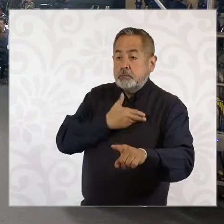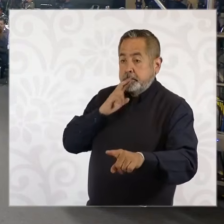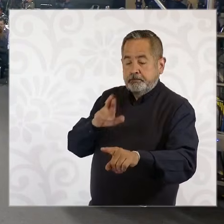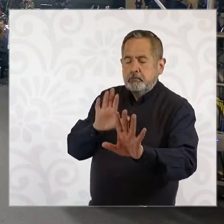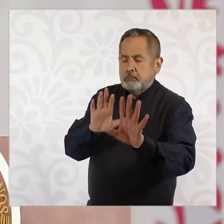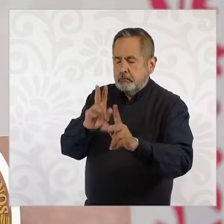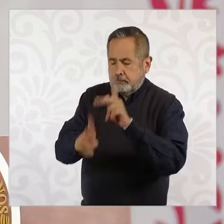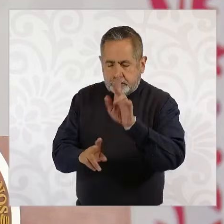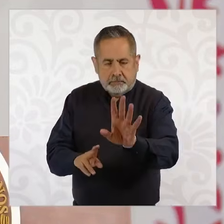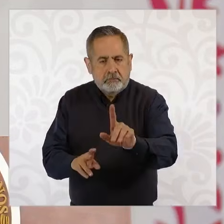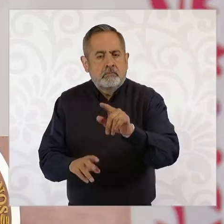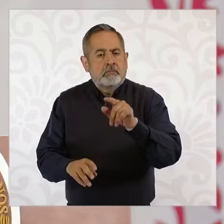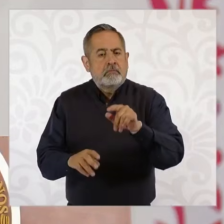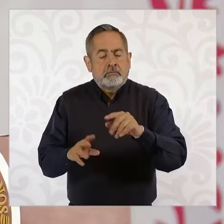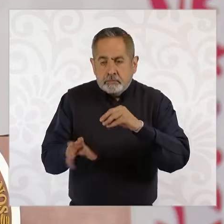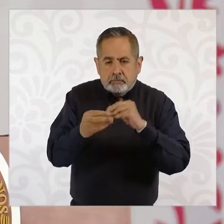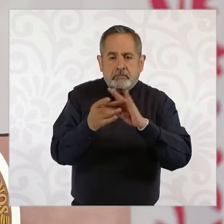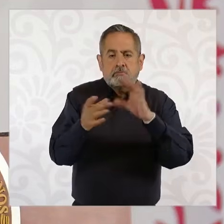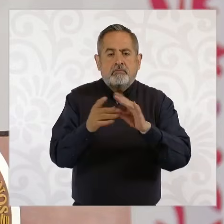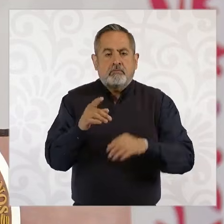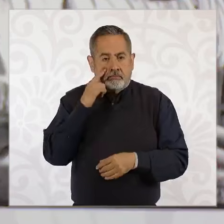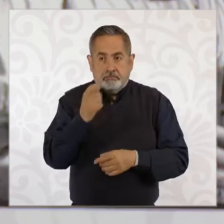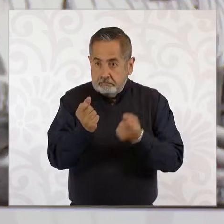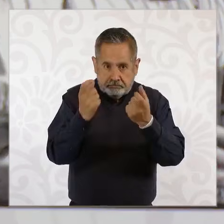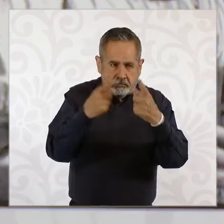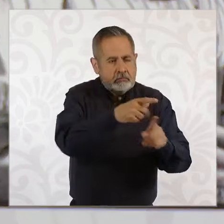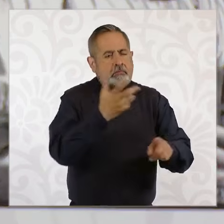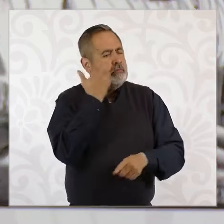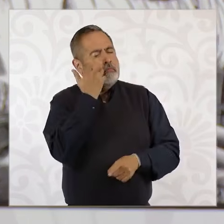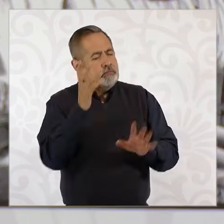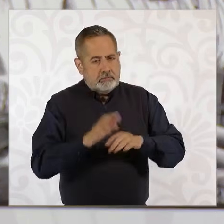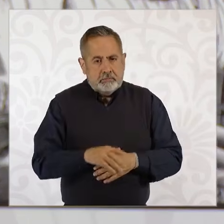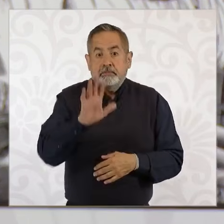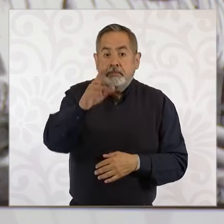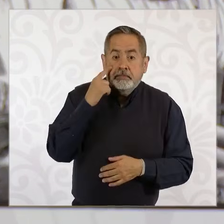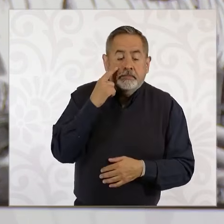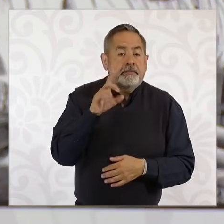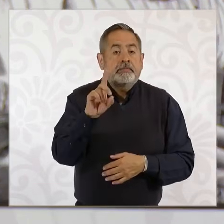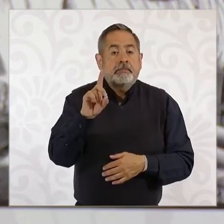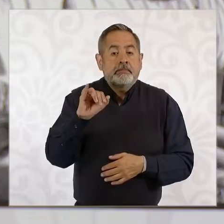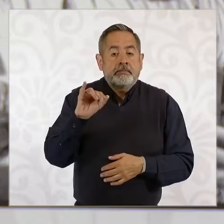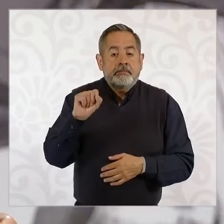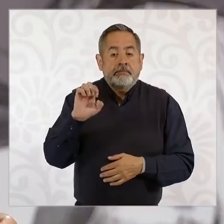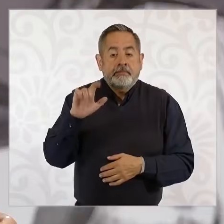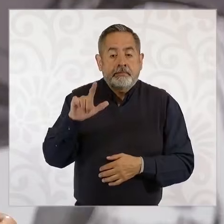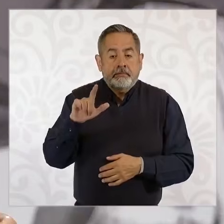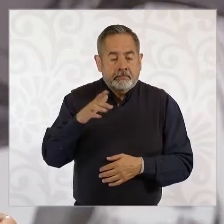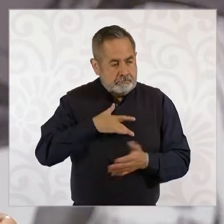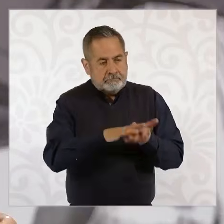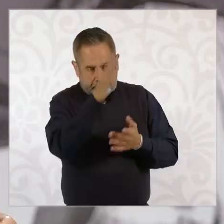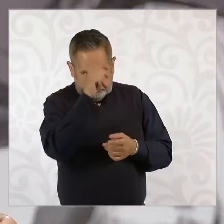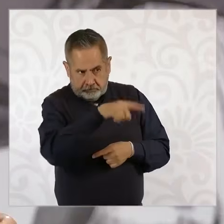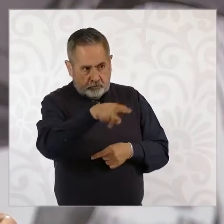cierto, porque vale la pena, cómo se pasan algunos. Hemos estado apoyando con el diésel. El acuerdo